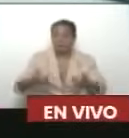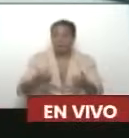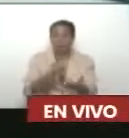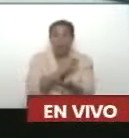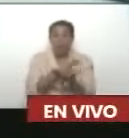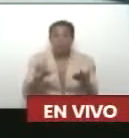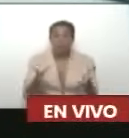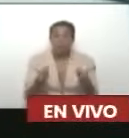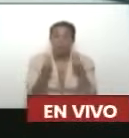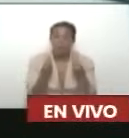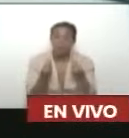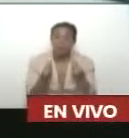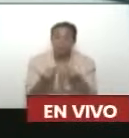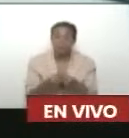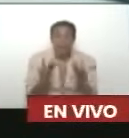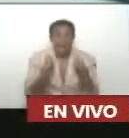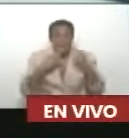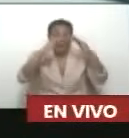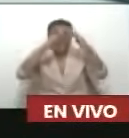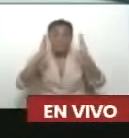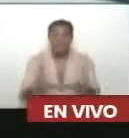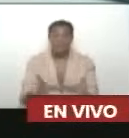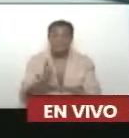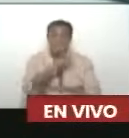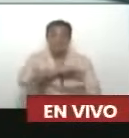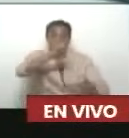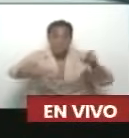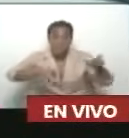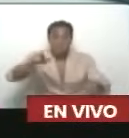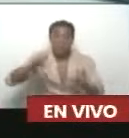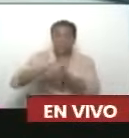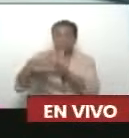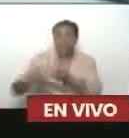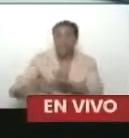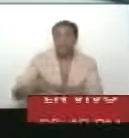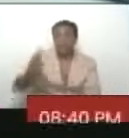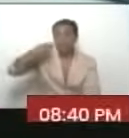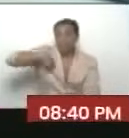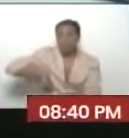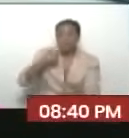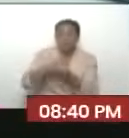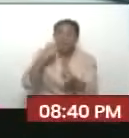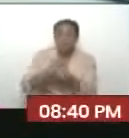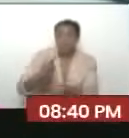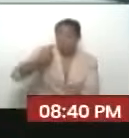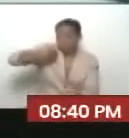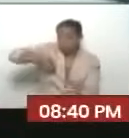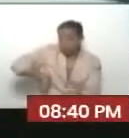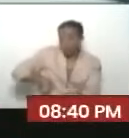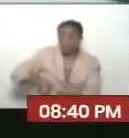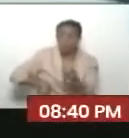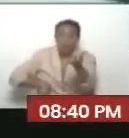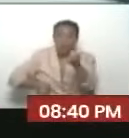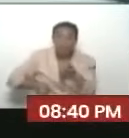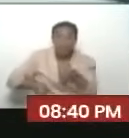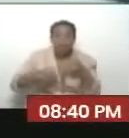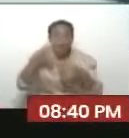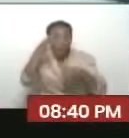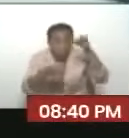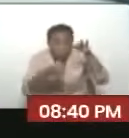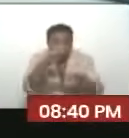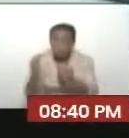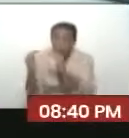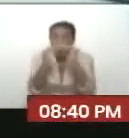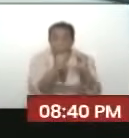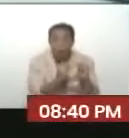gratuita y de calidad, a la vivienda social, al salario justo, al ingreso nacional justo,